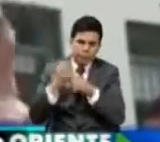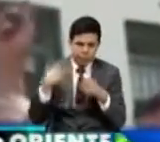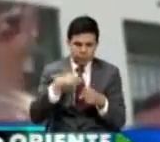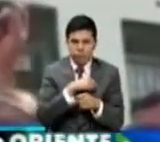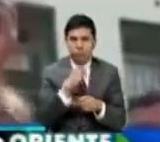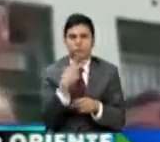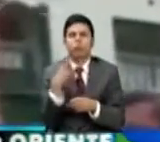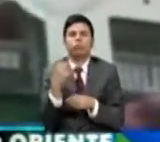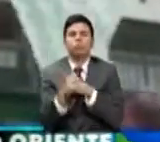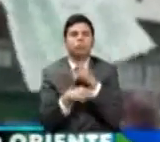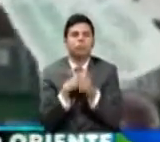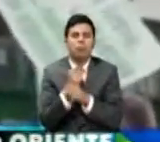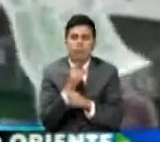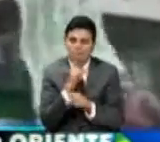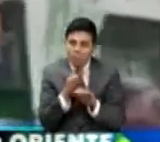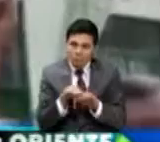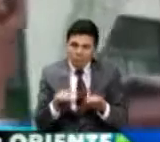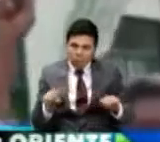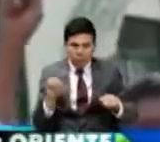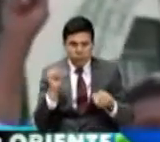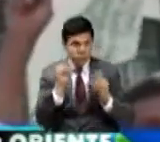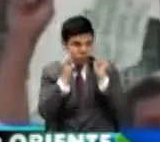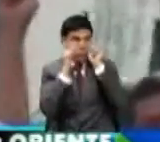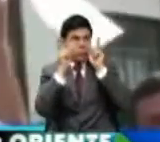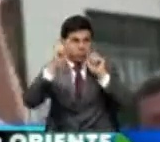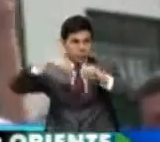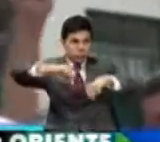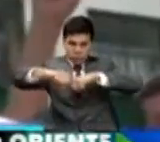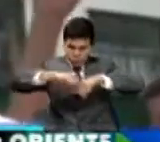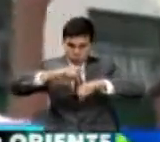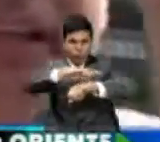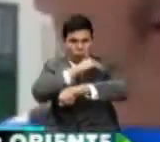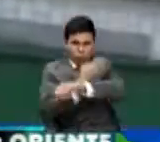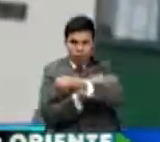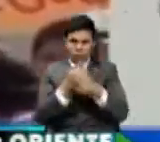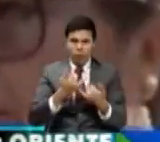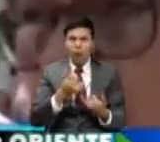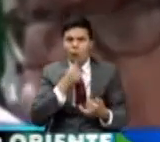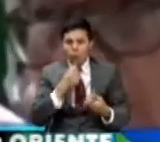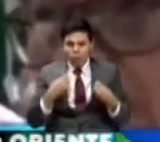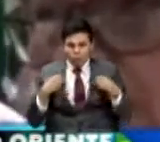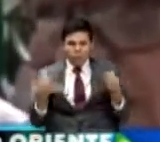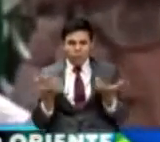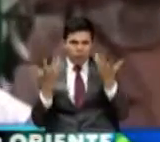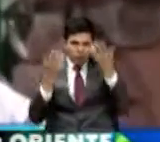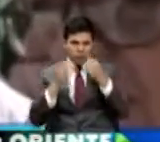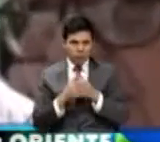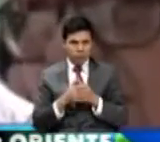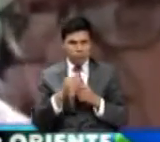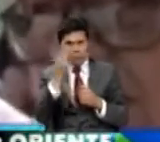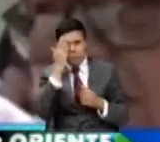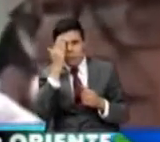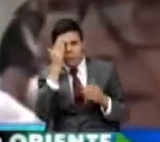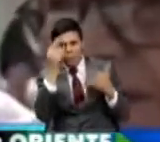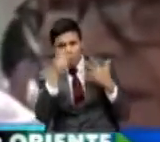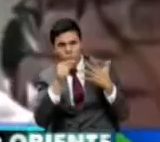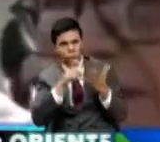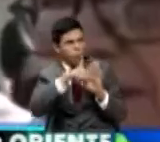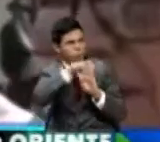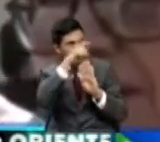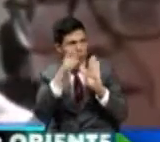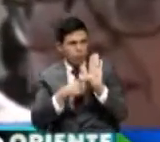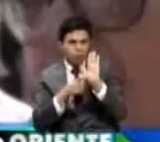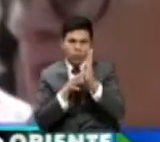durmiendo, despertemos socorranos porque sabemos que el agua es la vida de la comunidad. No, es excelente, una iniciativa muy buena que